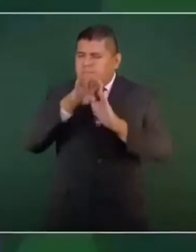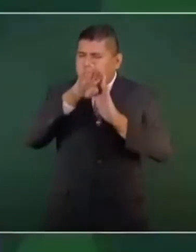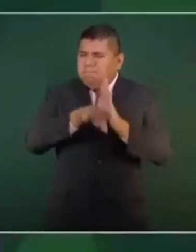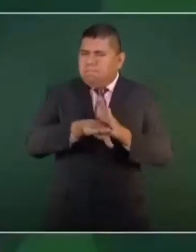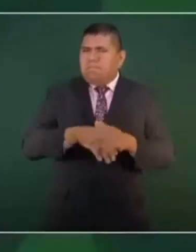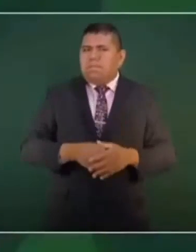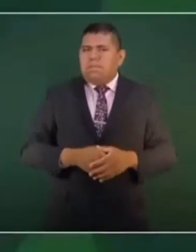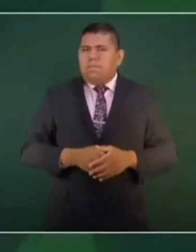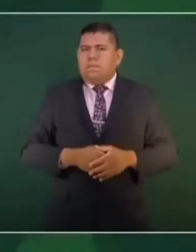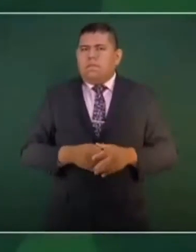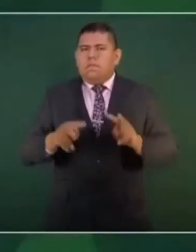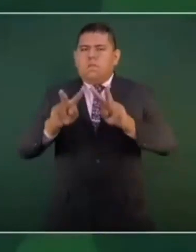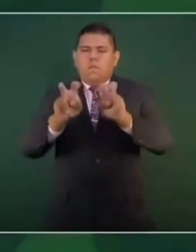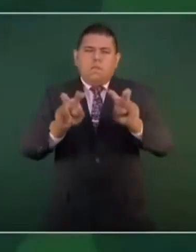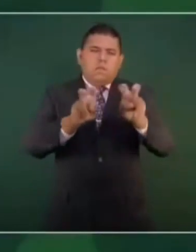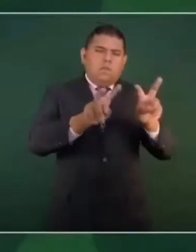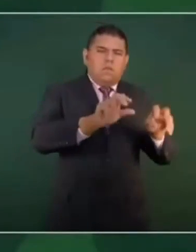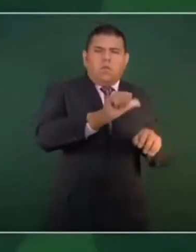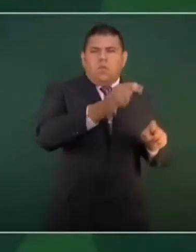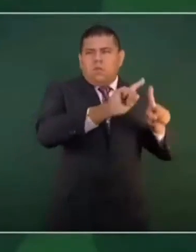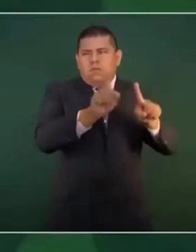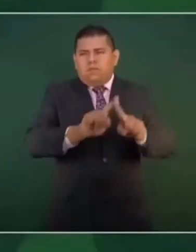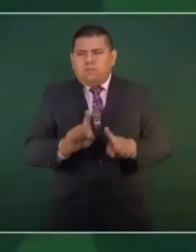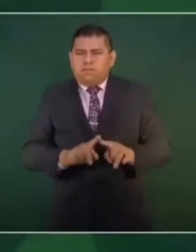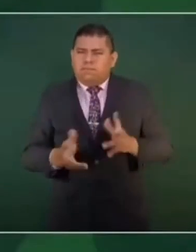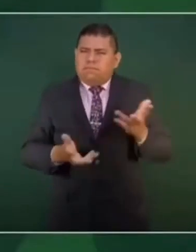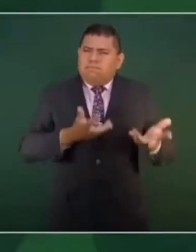En todo lo demás,